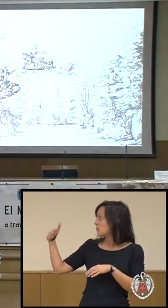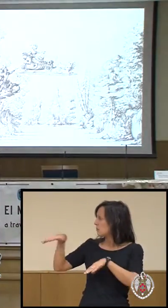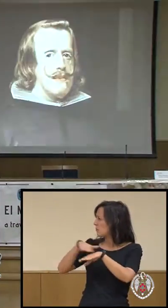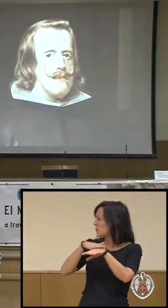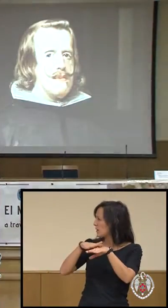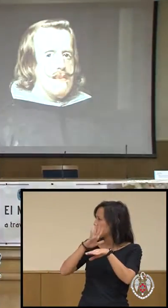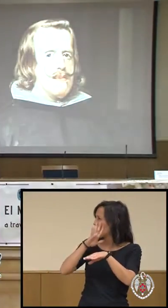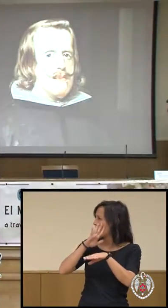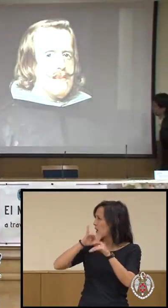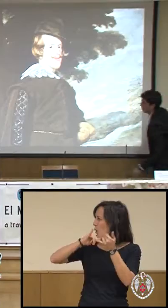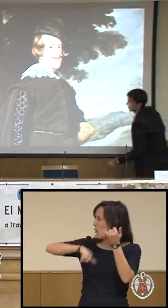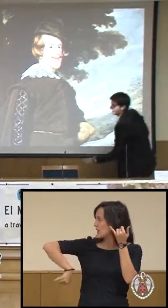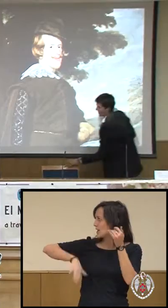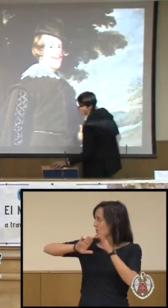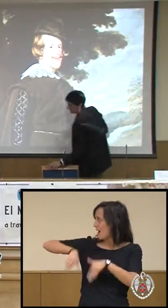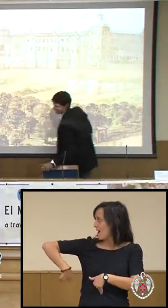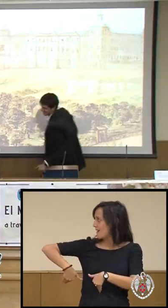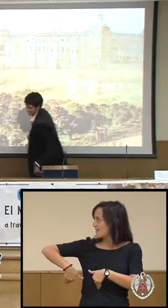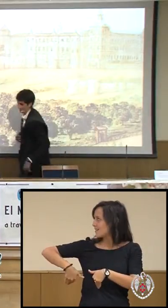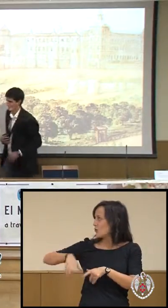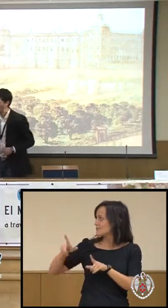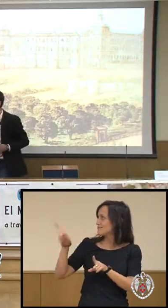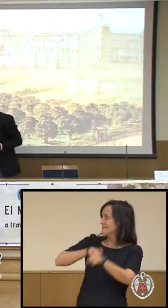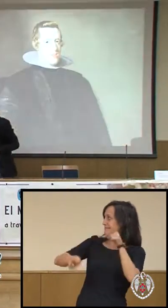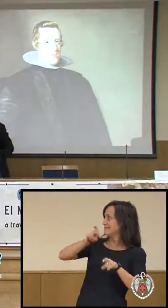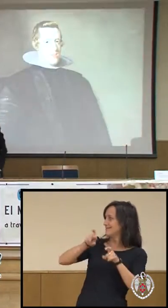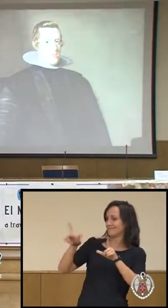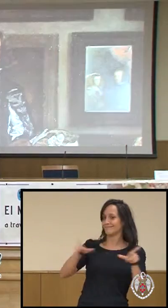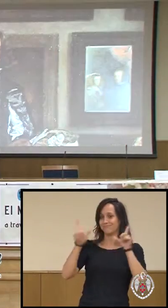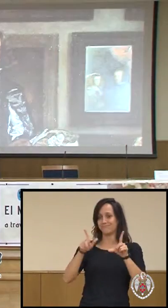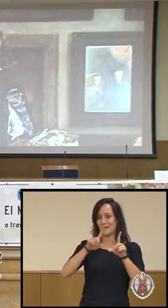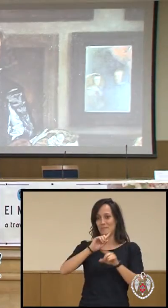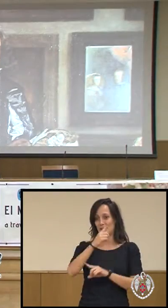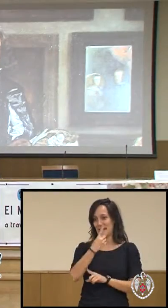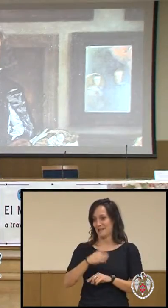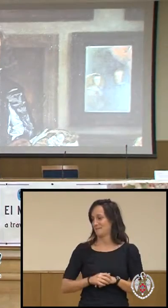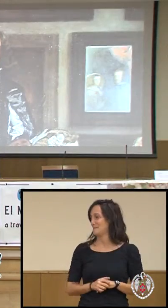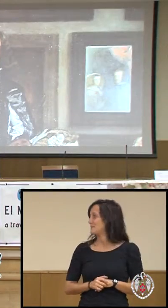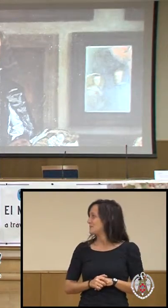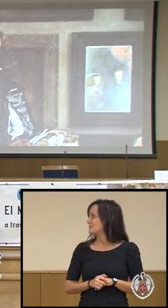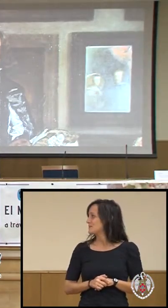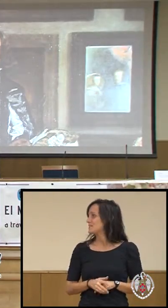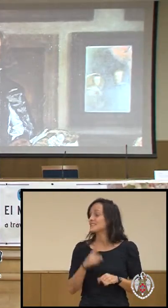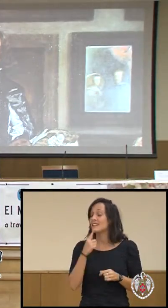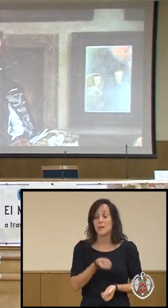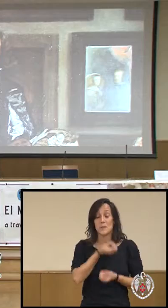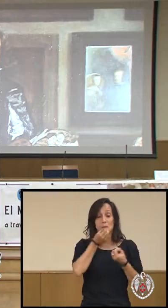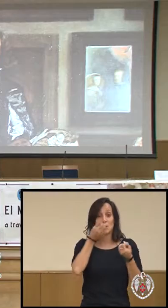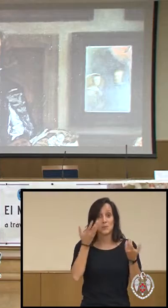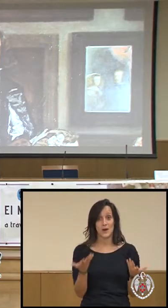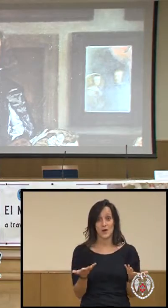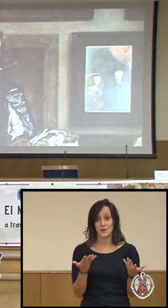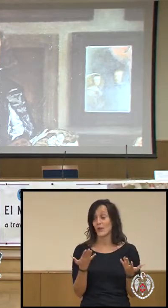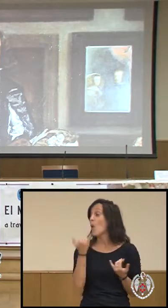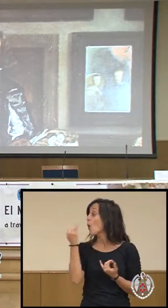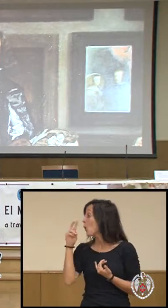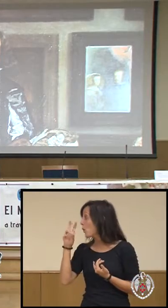última diapositiva. Estamos viéndolo hacia atrás. Bueno, gracias a